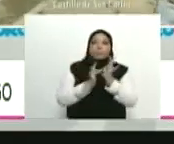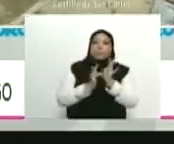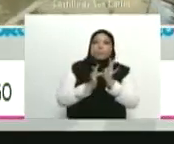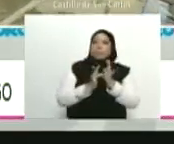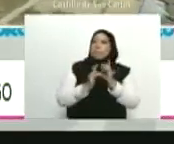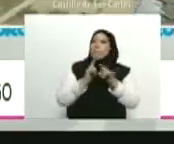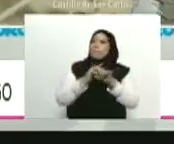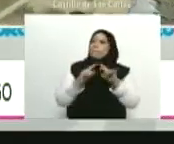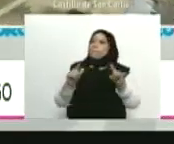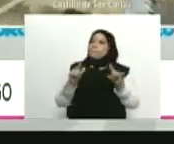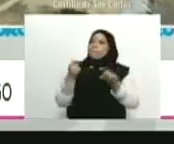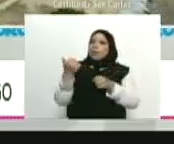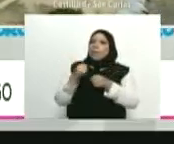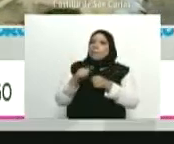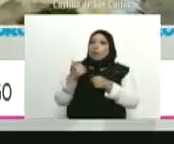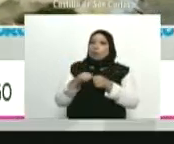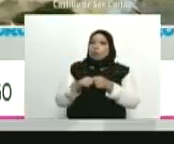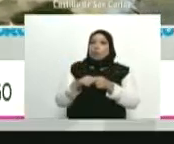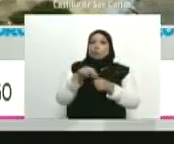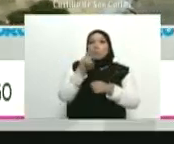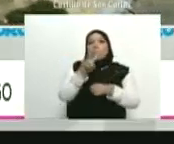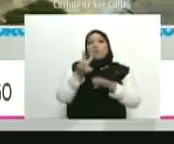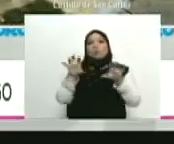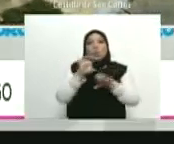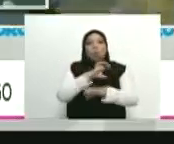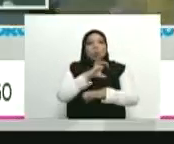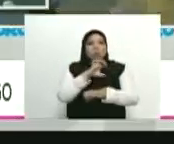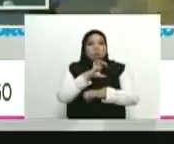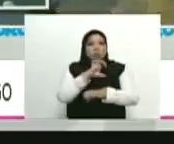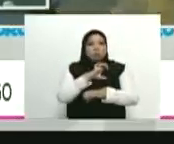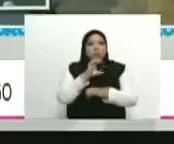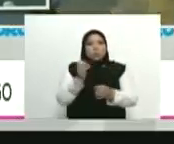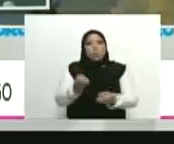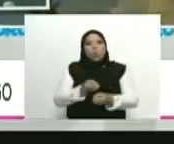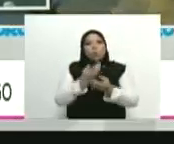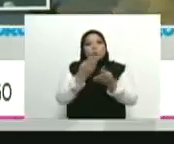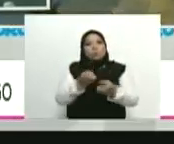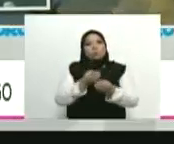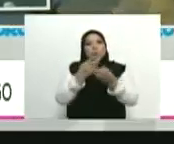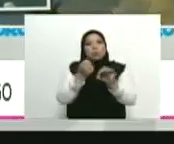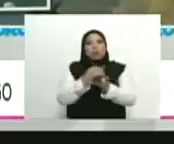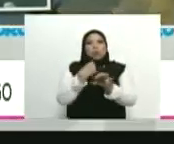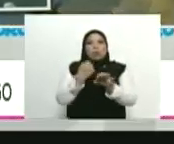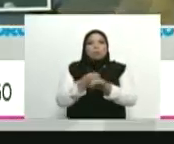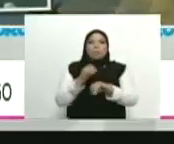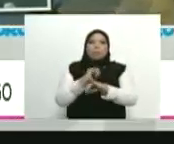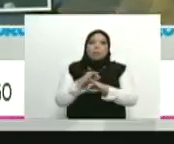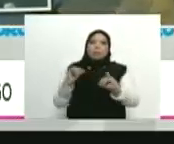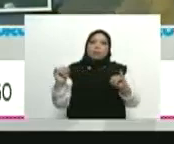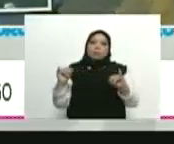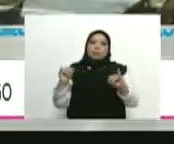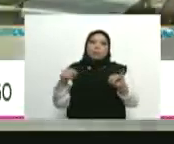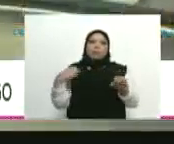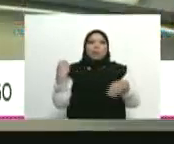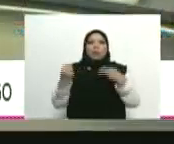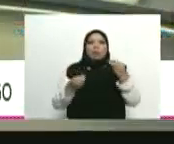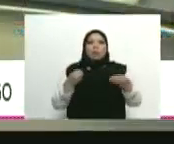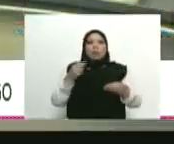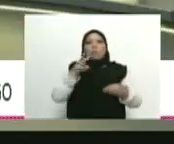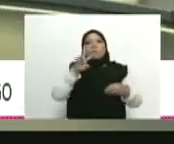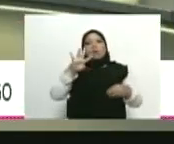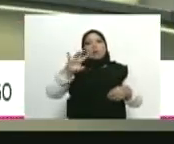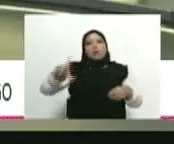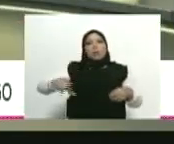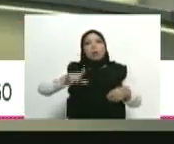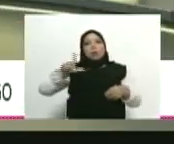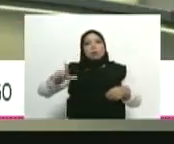lo que sucedió en Maracaibo cuando el 28 de enero se pronuncia con Urdaneta a favor de la ingesta de la independencia, y lo que sucedió el 24 de